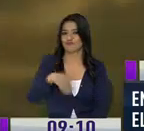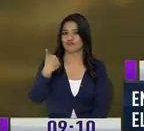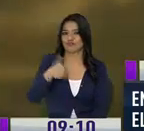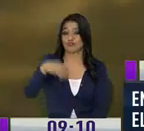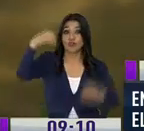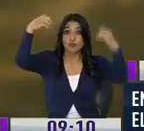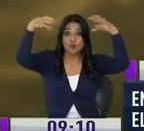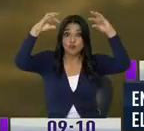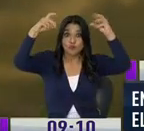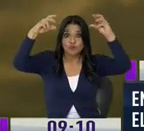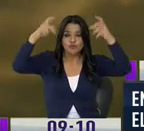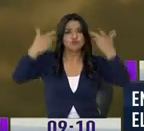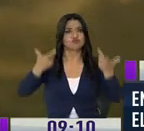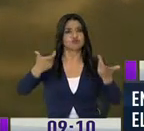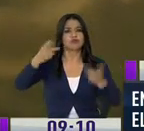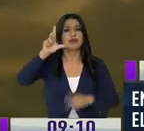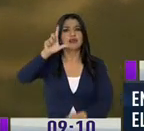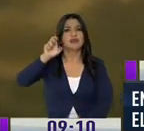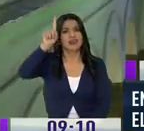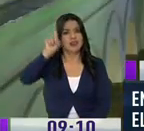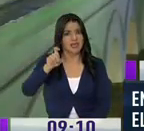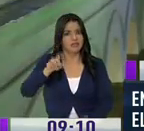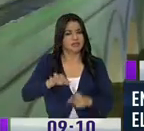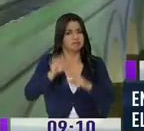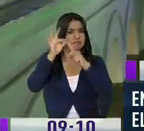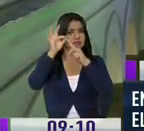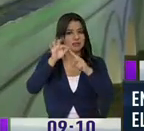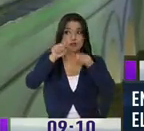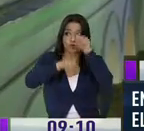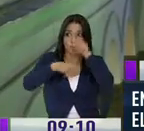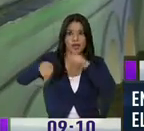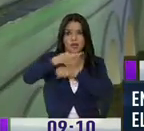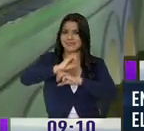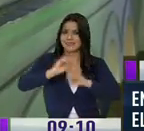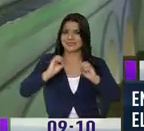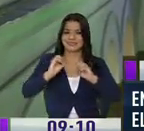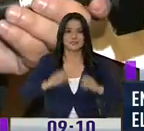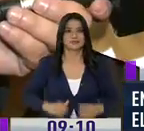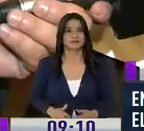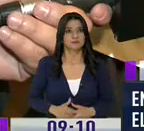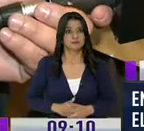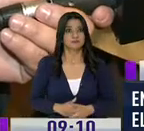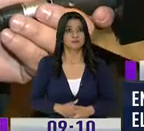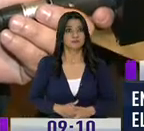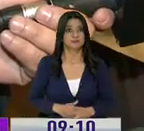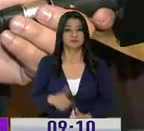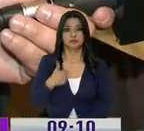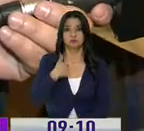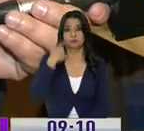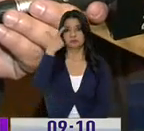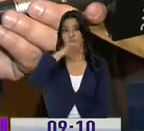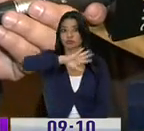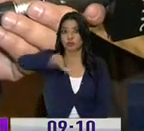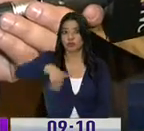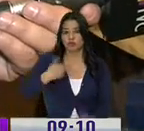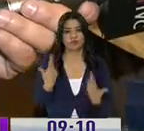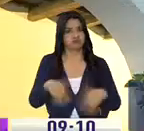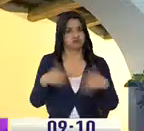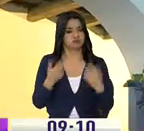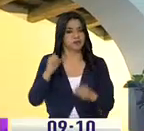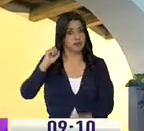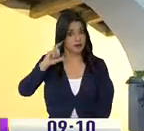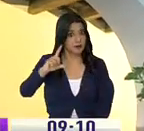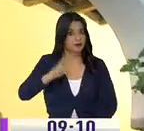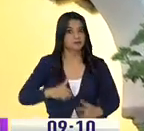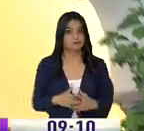las luces se utilizaron focos LED sin mercurio para que no dañen fachadas ni reliquias. pensamos que todo esto tiene un valor alto.